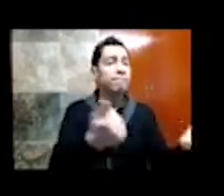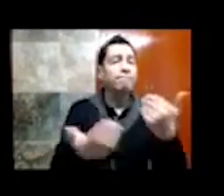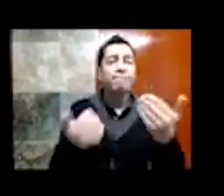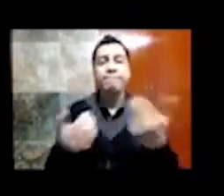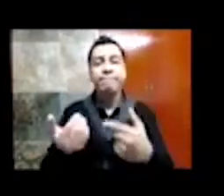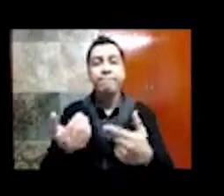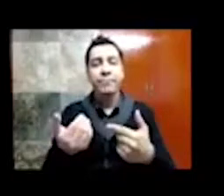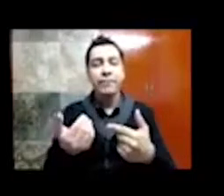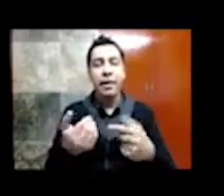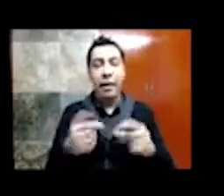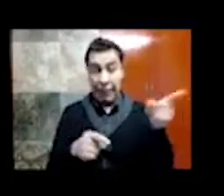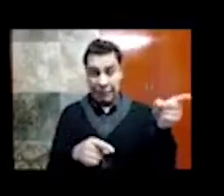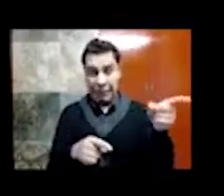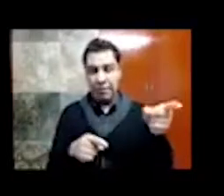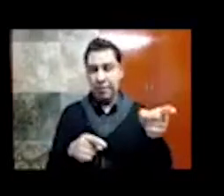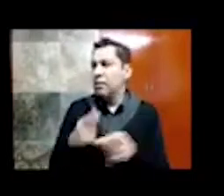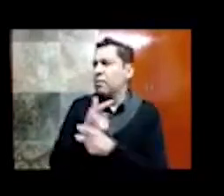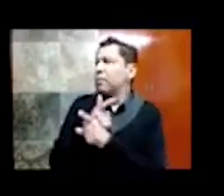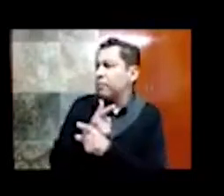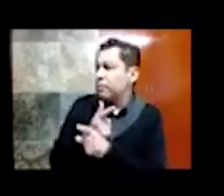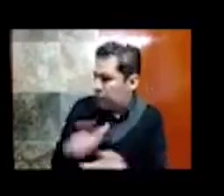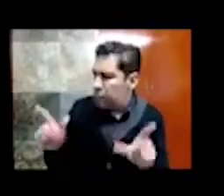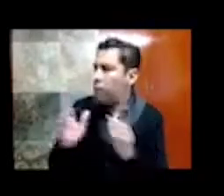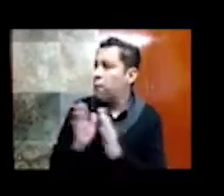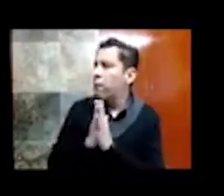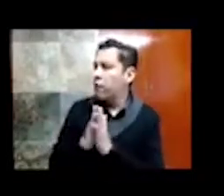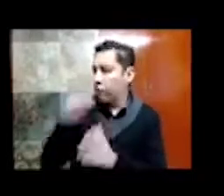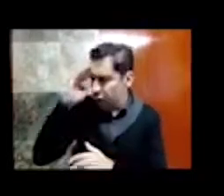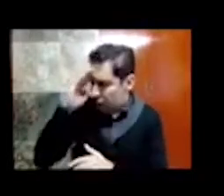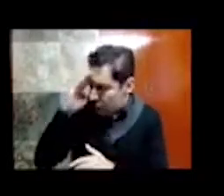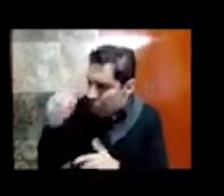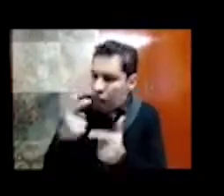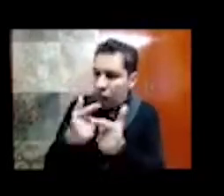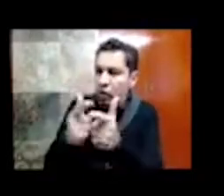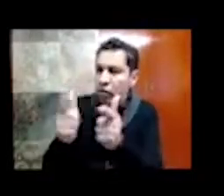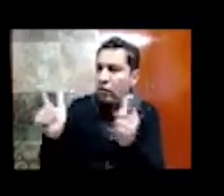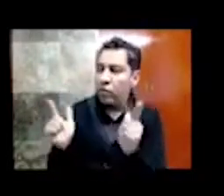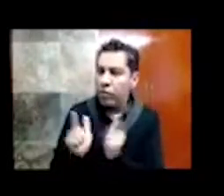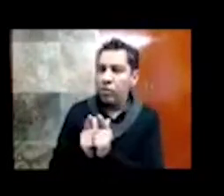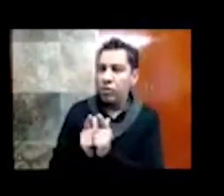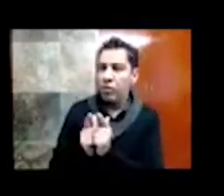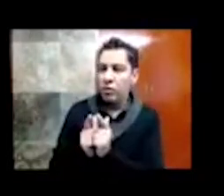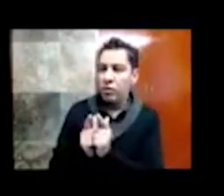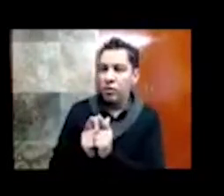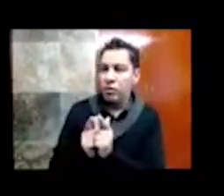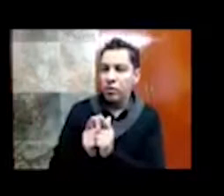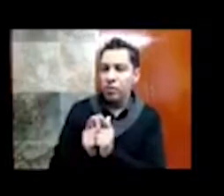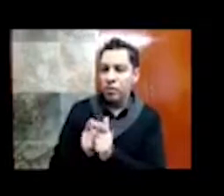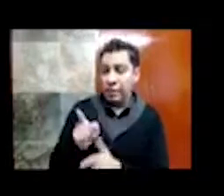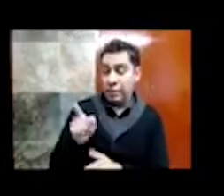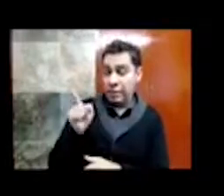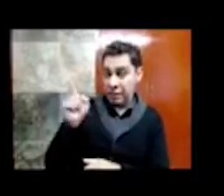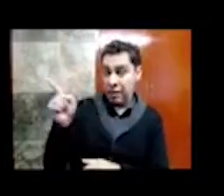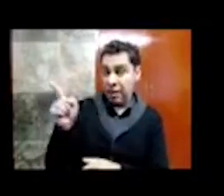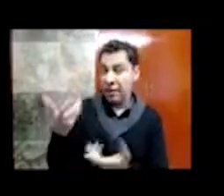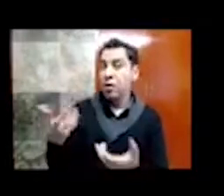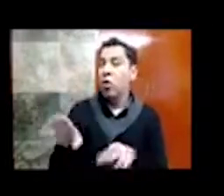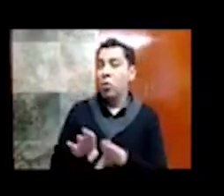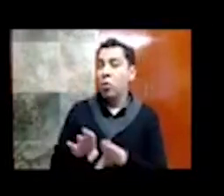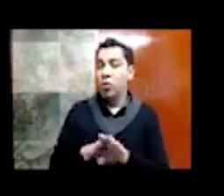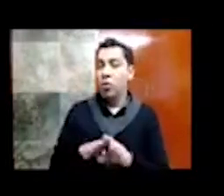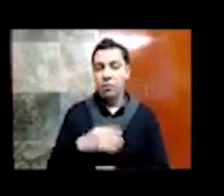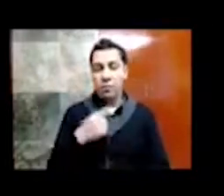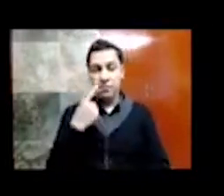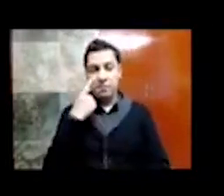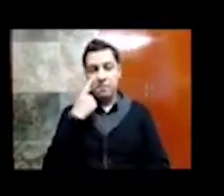le dice: libéranos, Señor. Y con desdén y no con poca